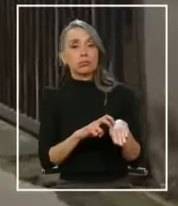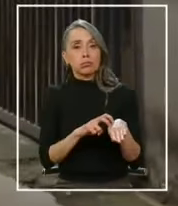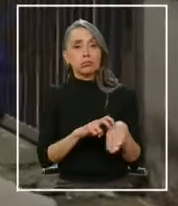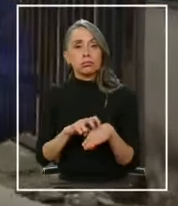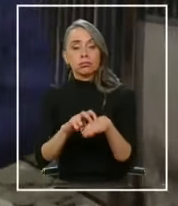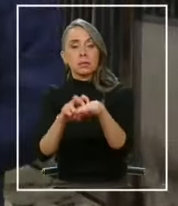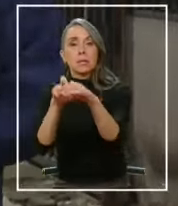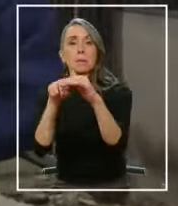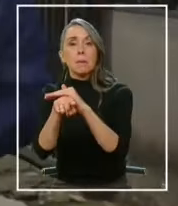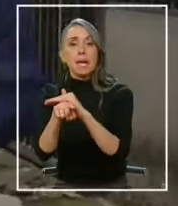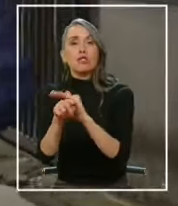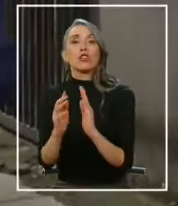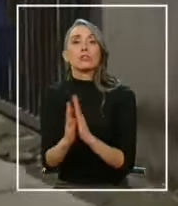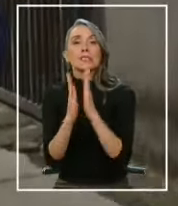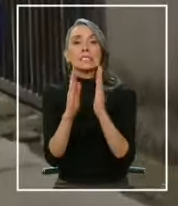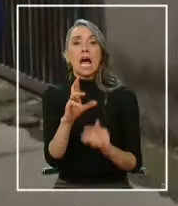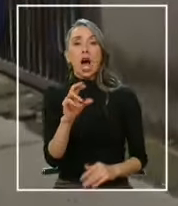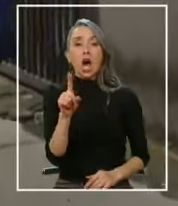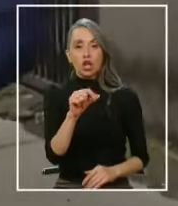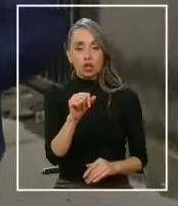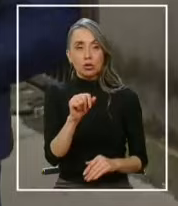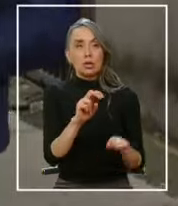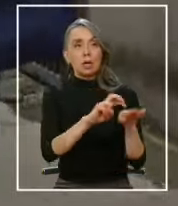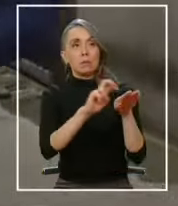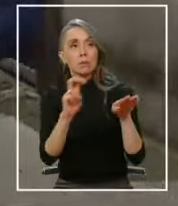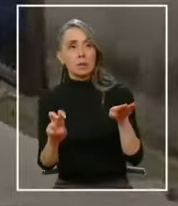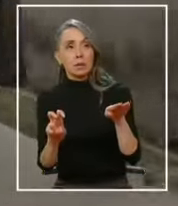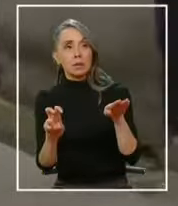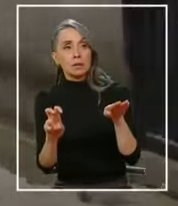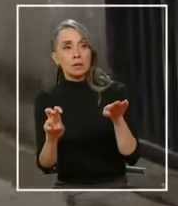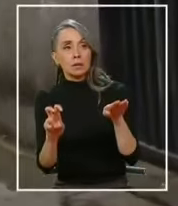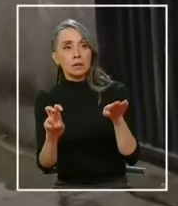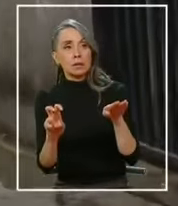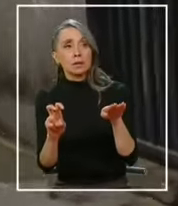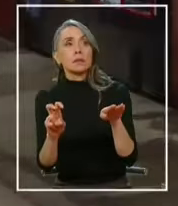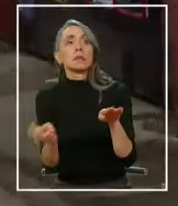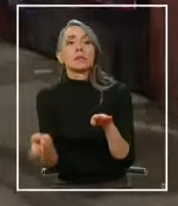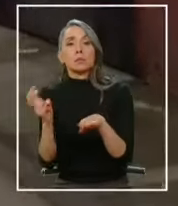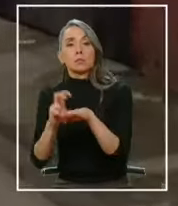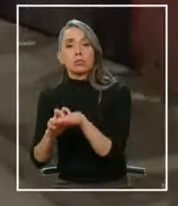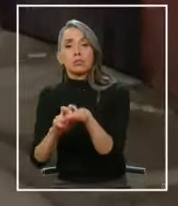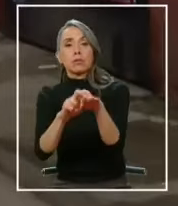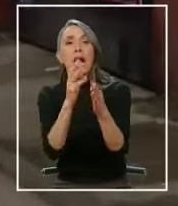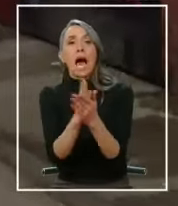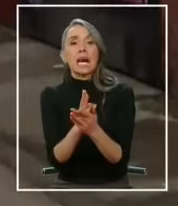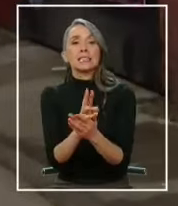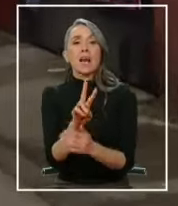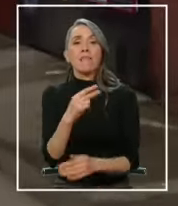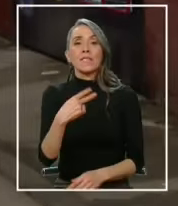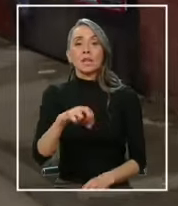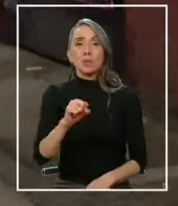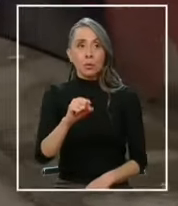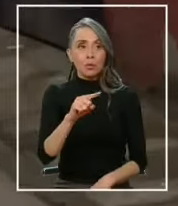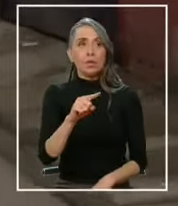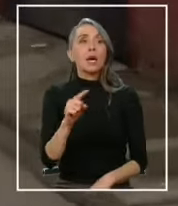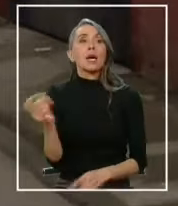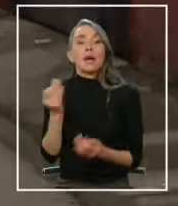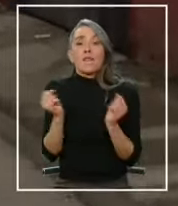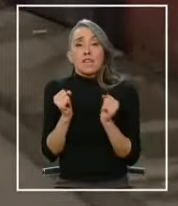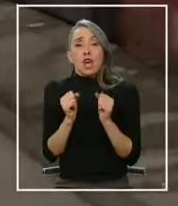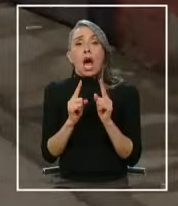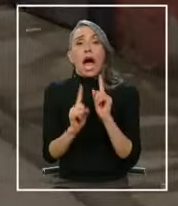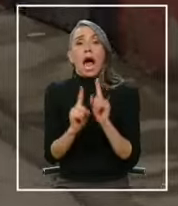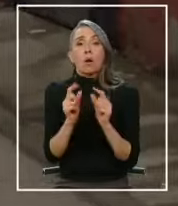me deja en el Metro Santa Rosa. En el Metro Santa Rosa hasta Vicuña. Es una fría mañana. Catalina nos cuenta que algunos